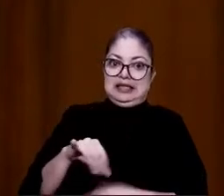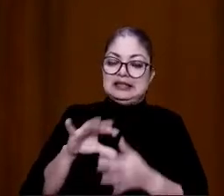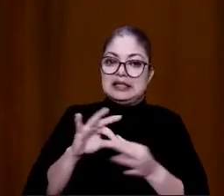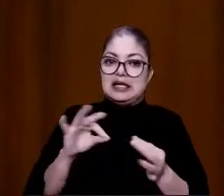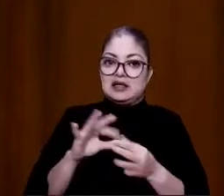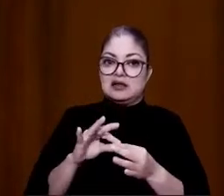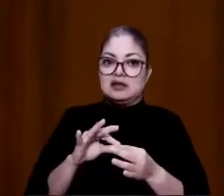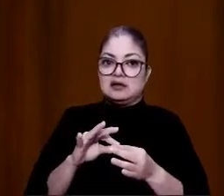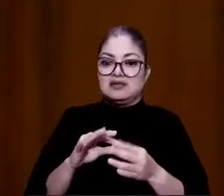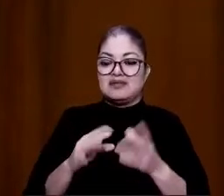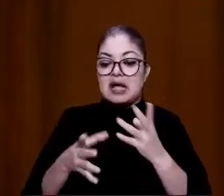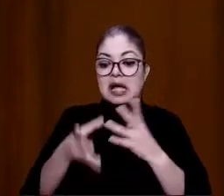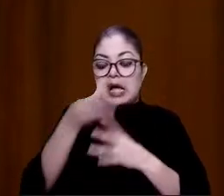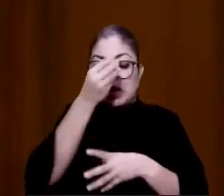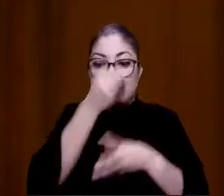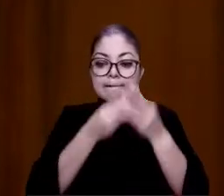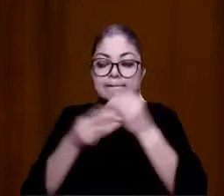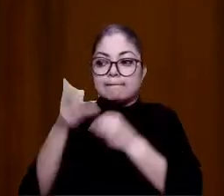Aprendamos de los errores.